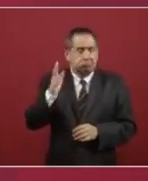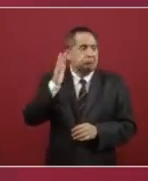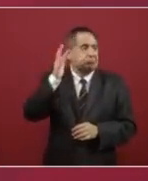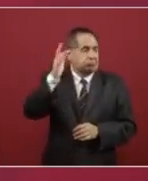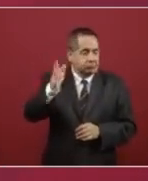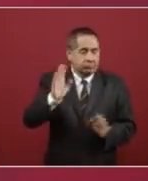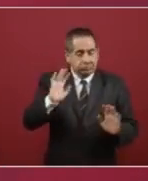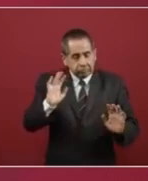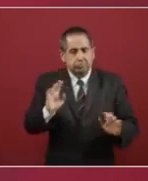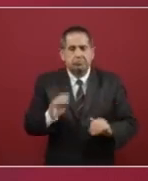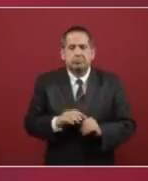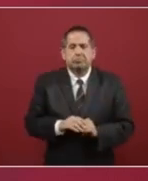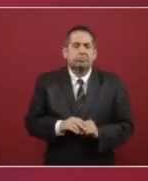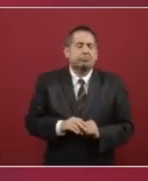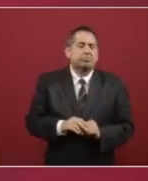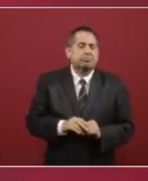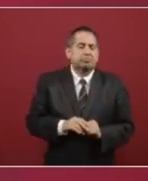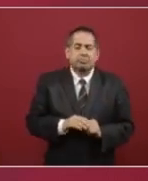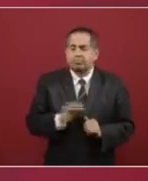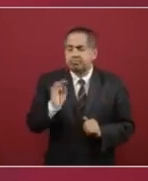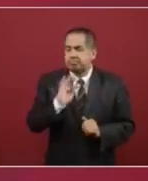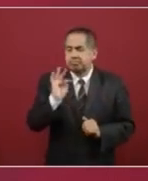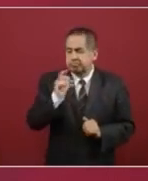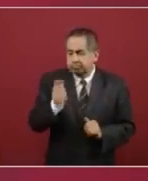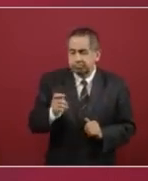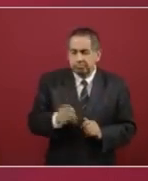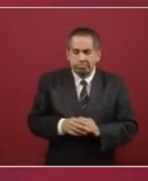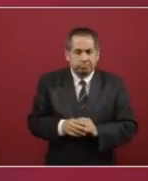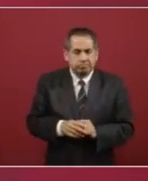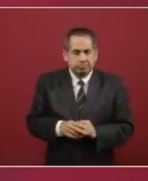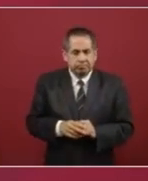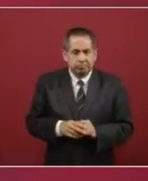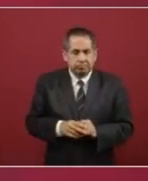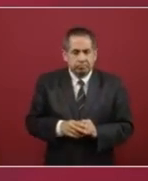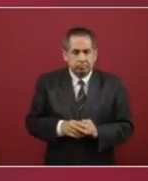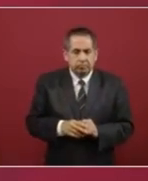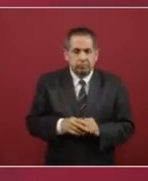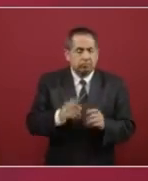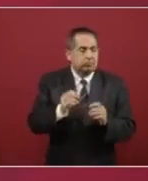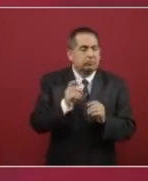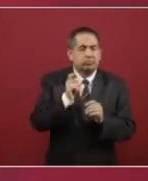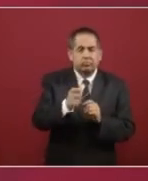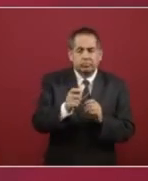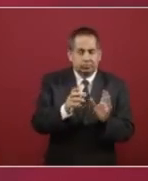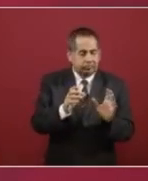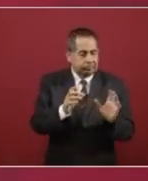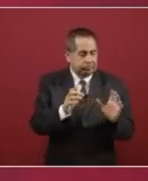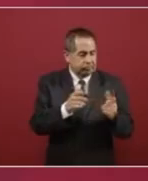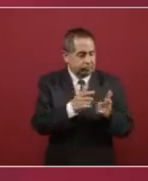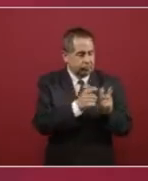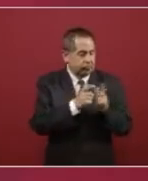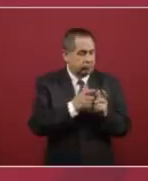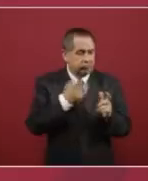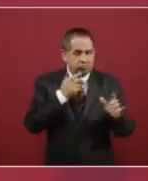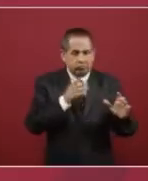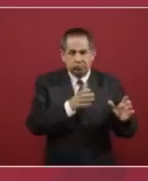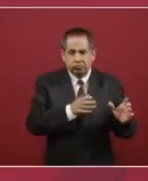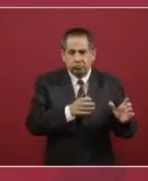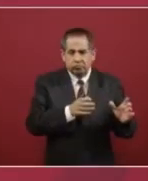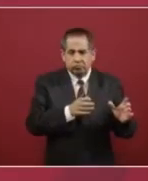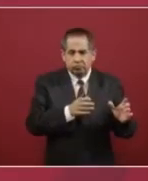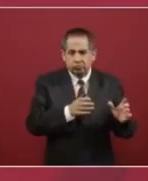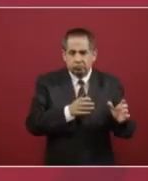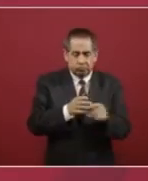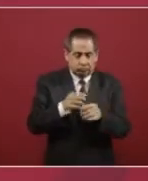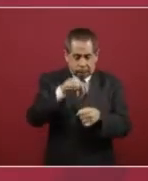momento el que no solo se limitara a un año